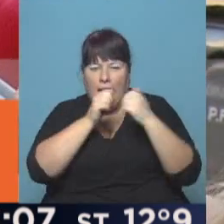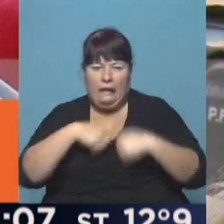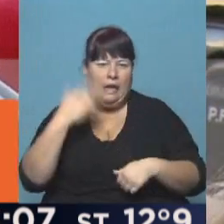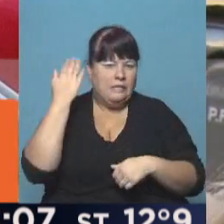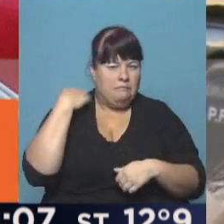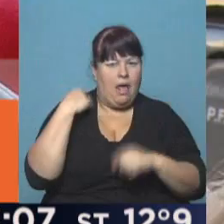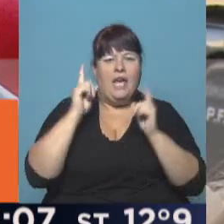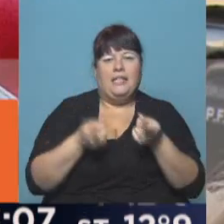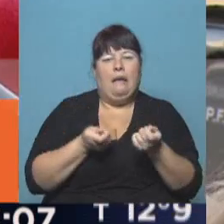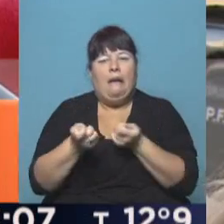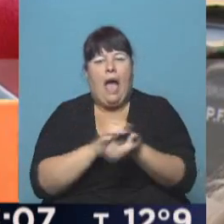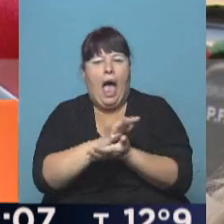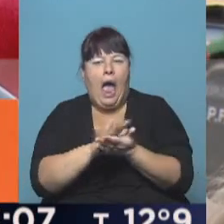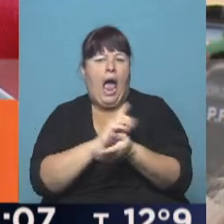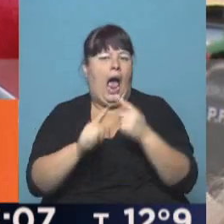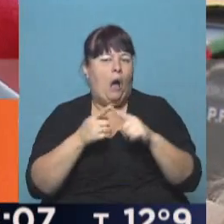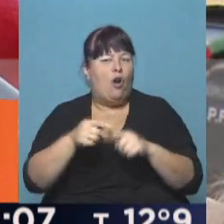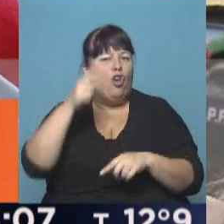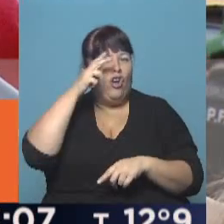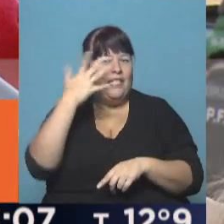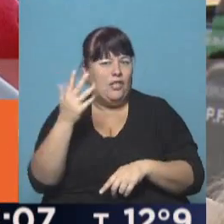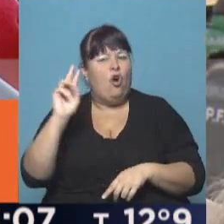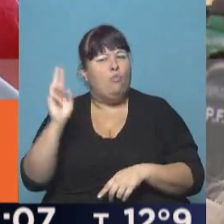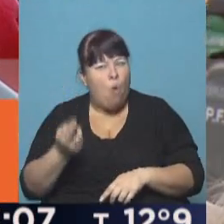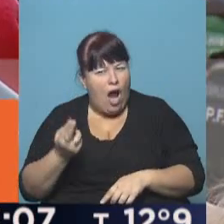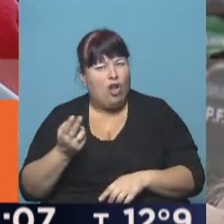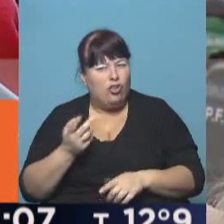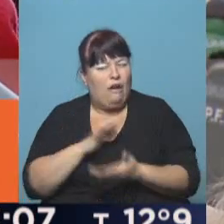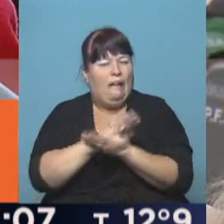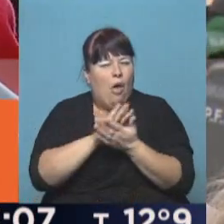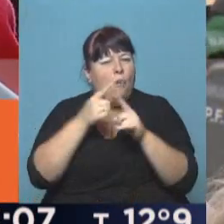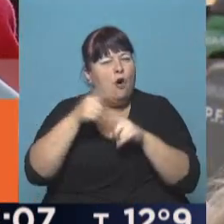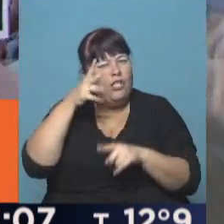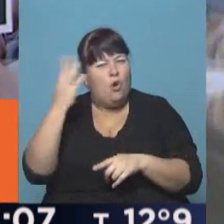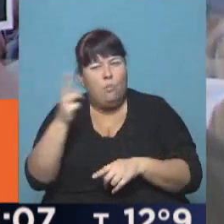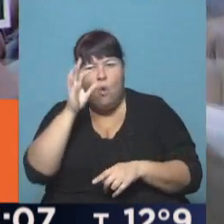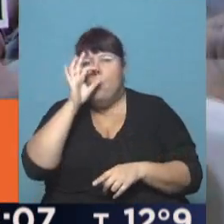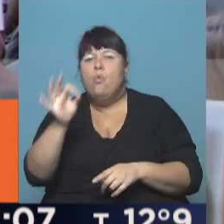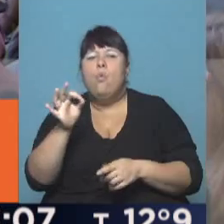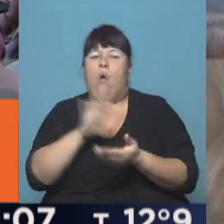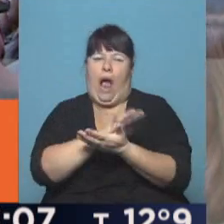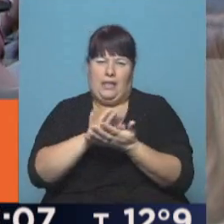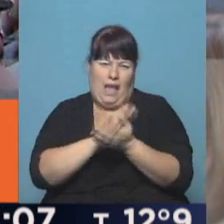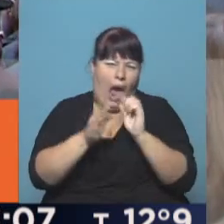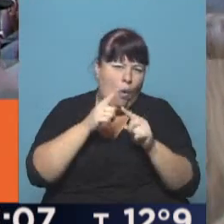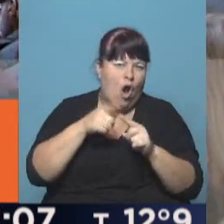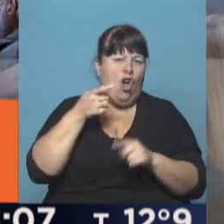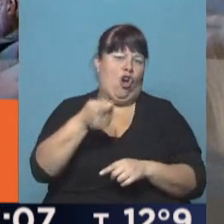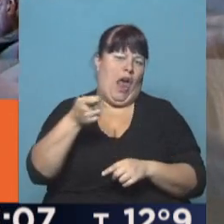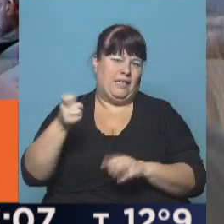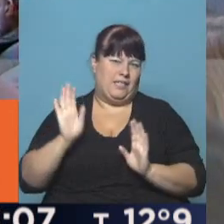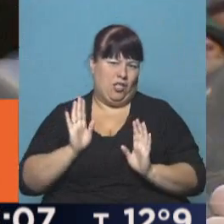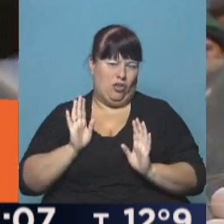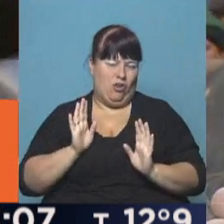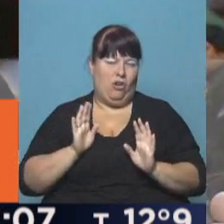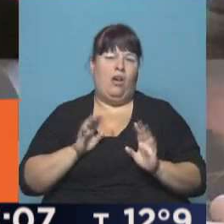y porque se negoció con 85 víctimas, se negociaron. Nunca se negocia con el asesino.